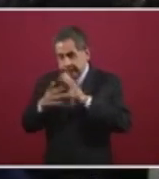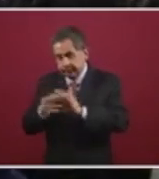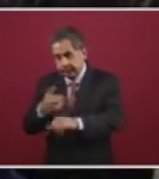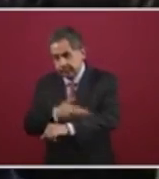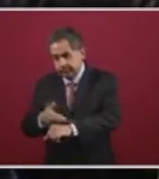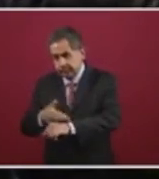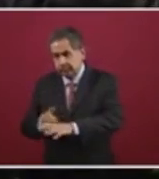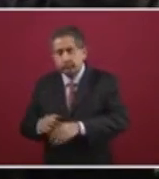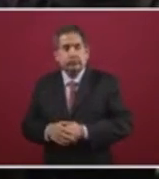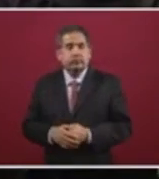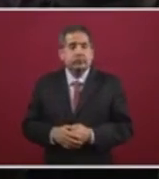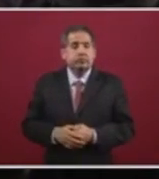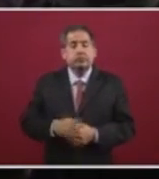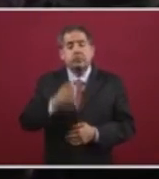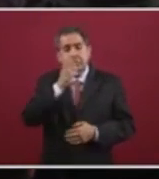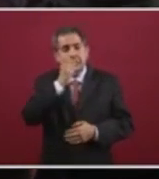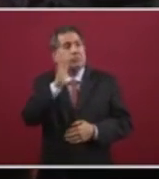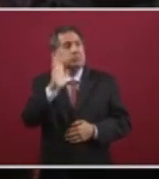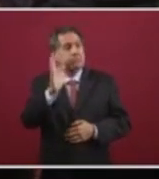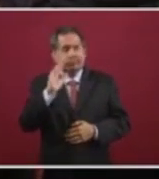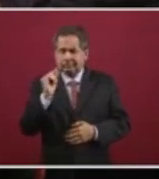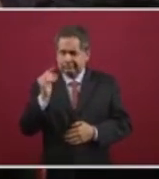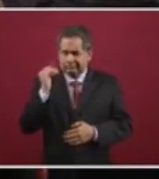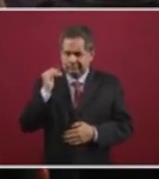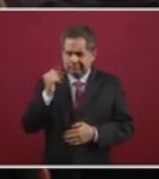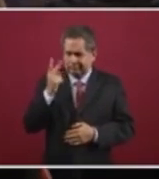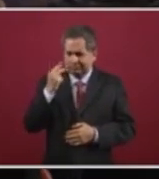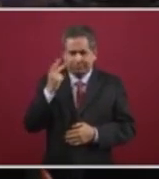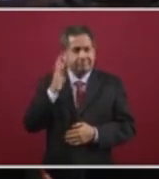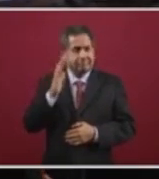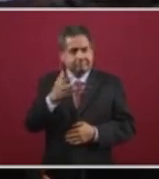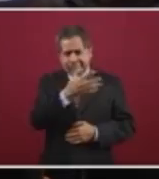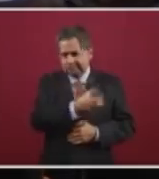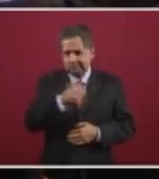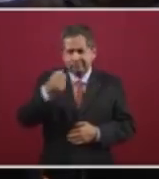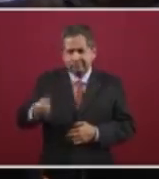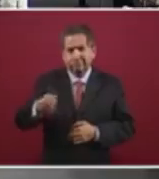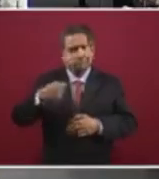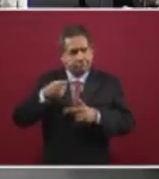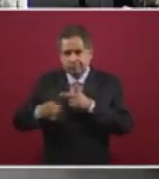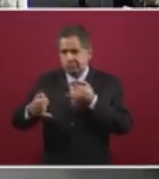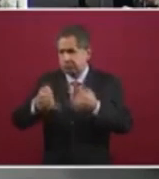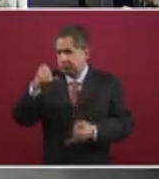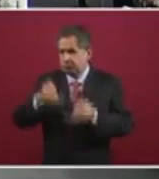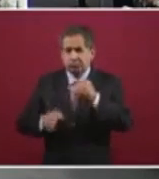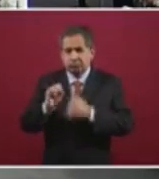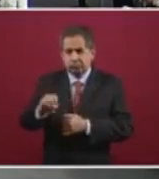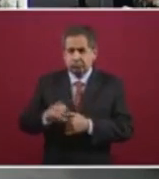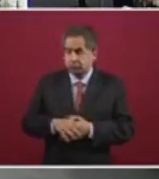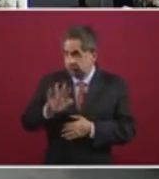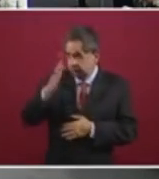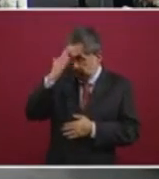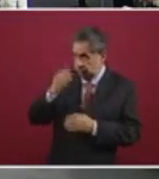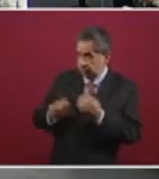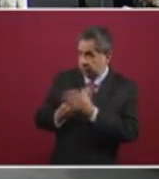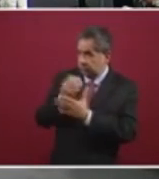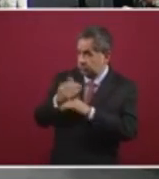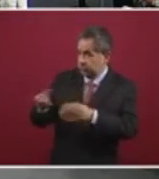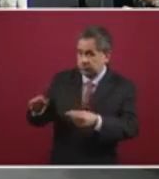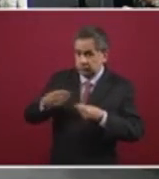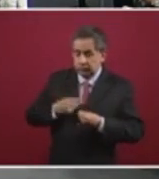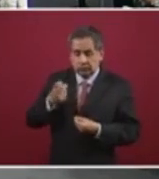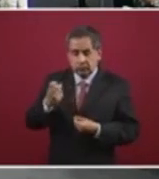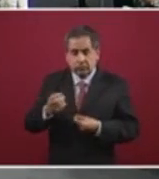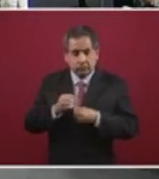Sobre la vinculación a proceso de la exsecretaria de Estado Rosario Robles por ejercicio indebido del servicio público, el presidente de México